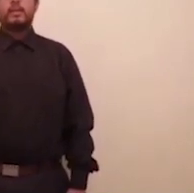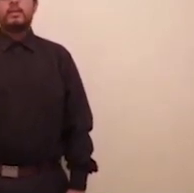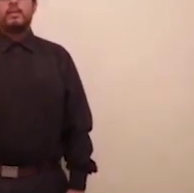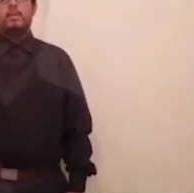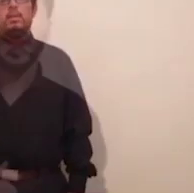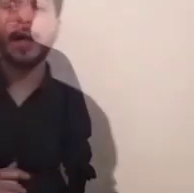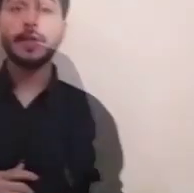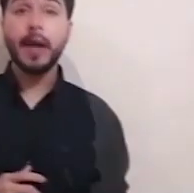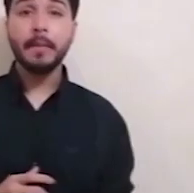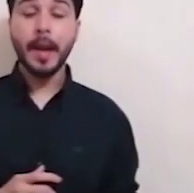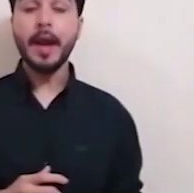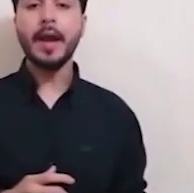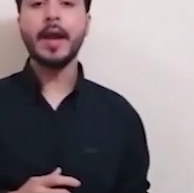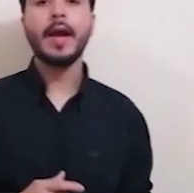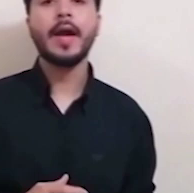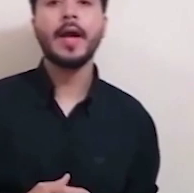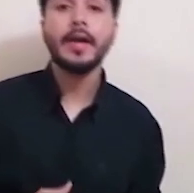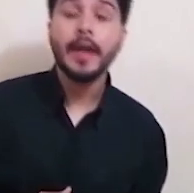gracias